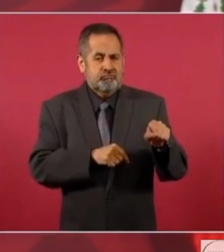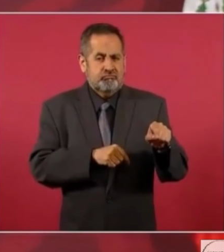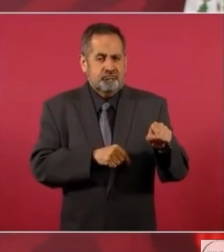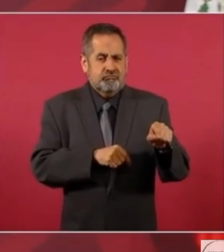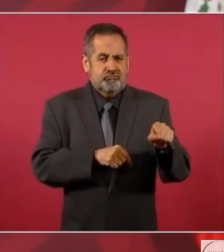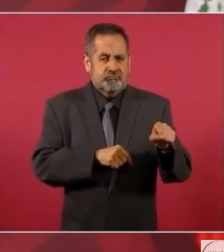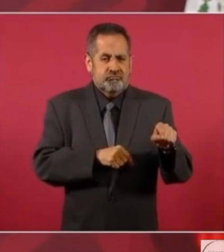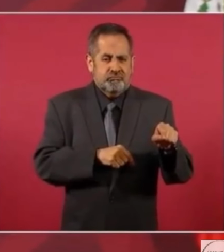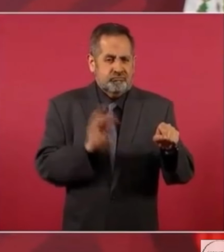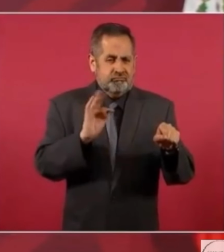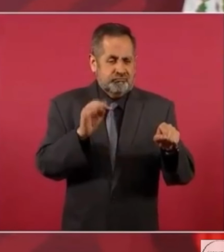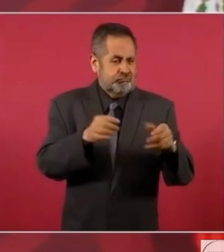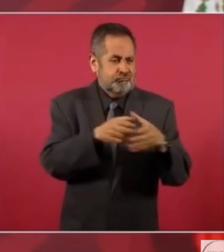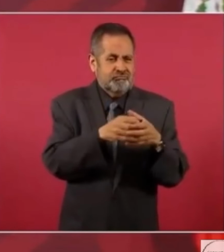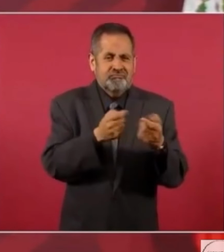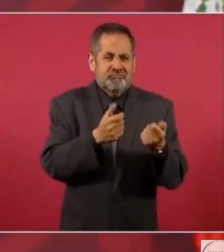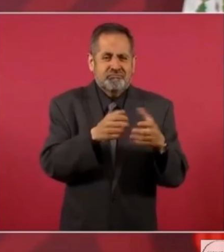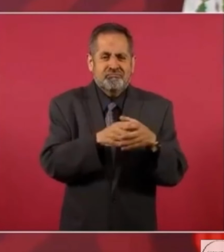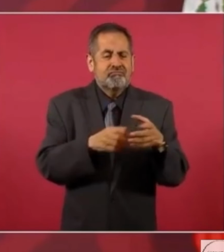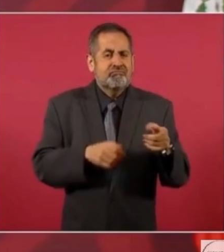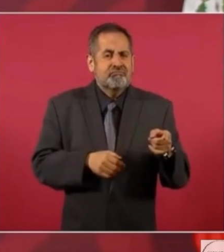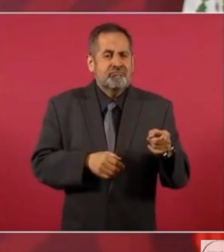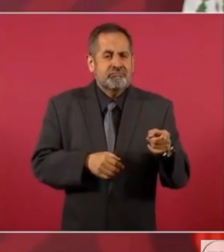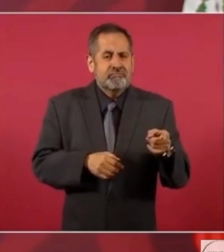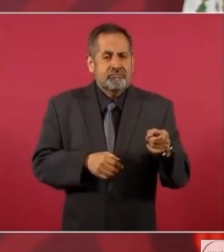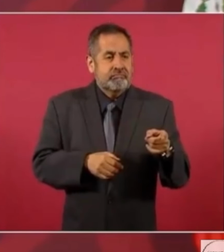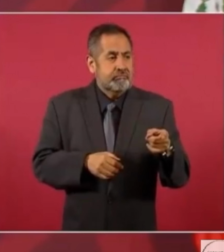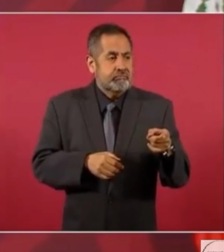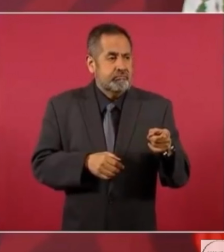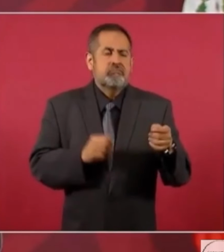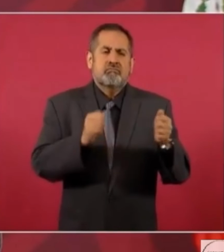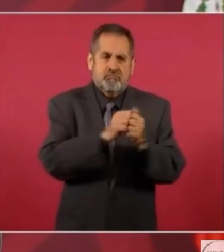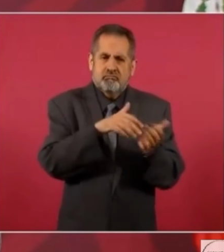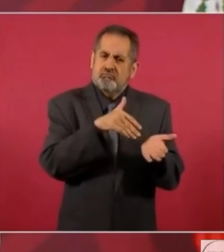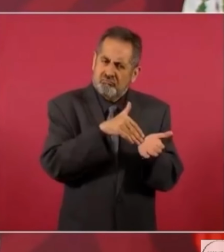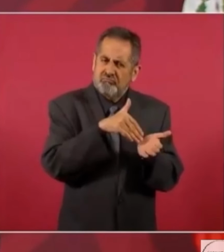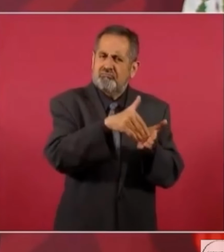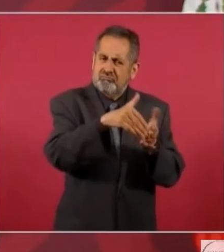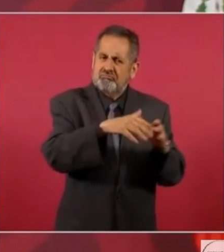si se puede decir, de millones de personas,